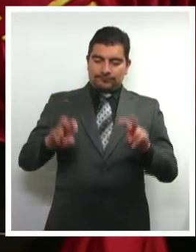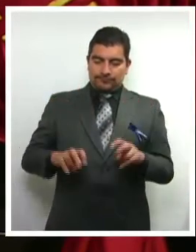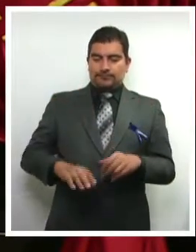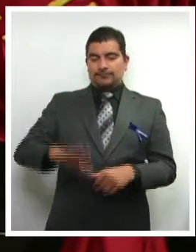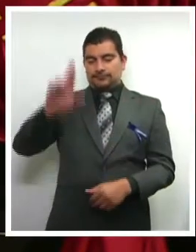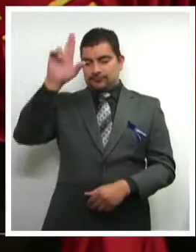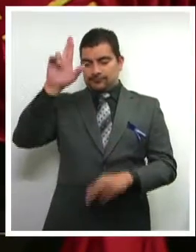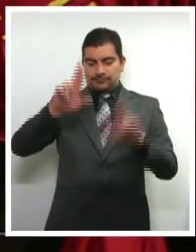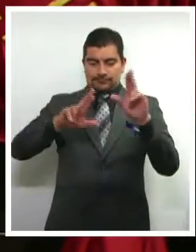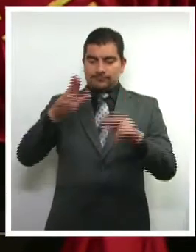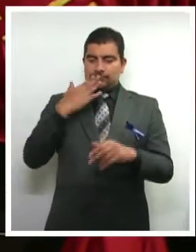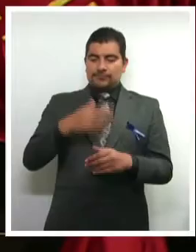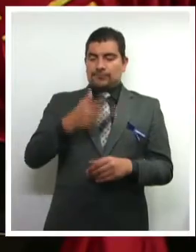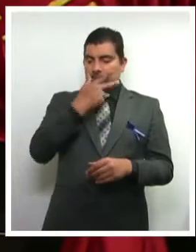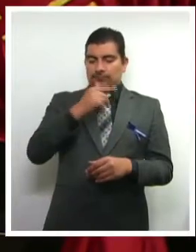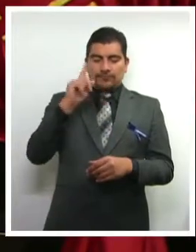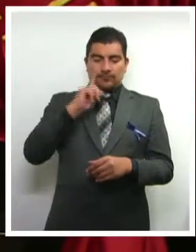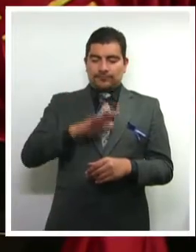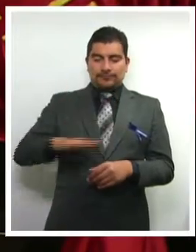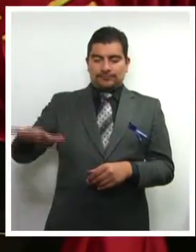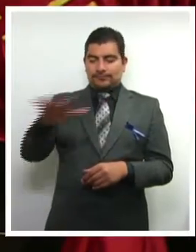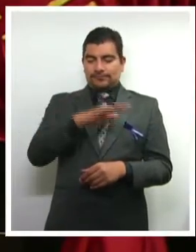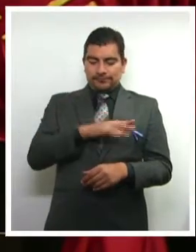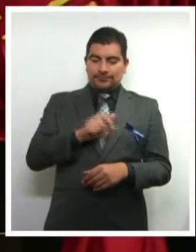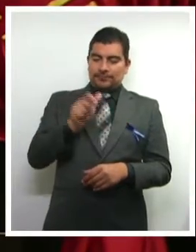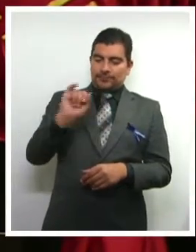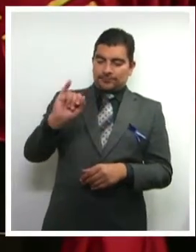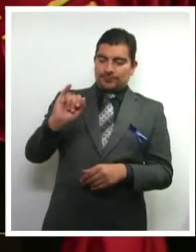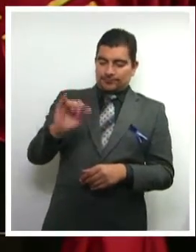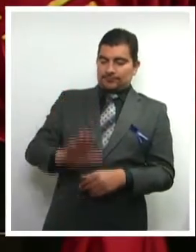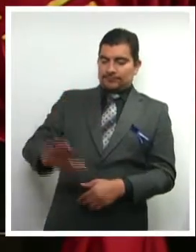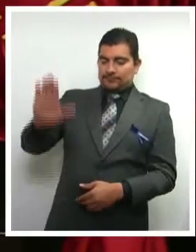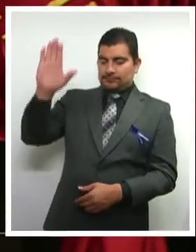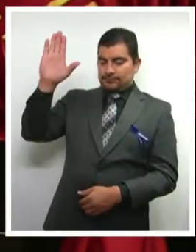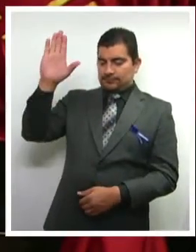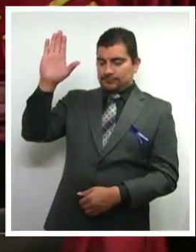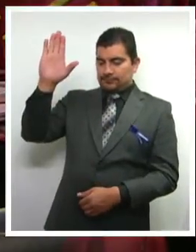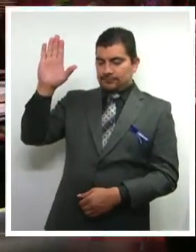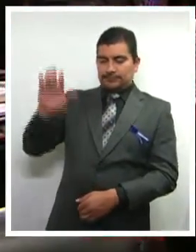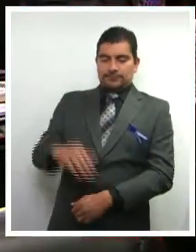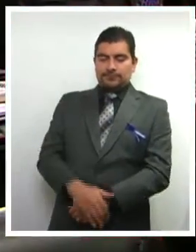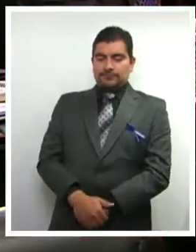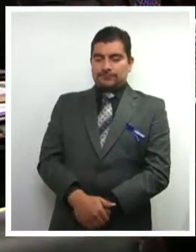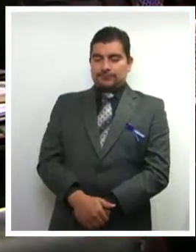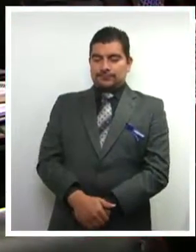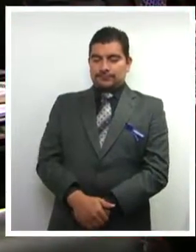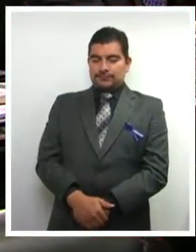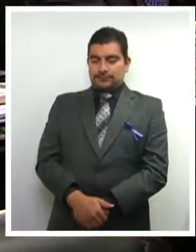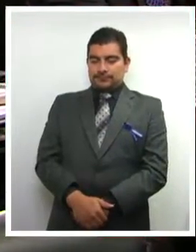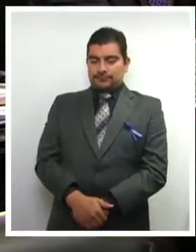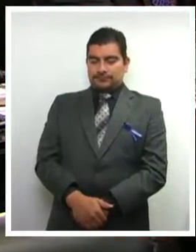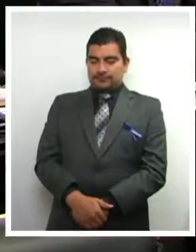las constituyentes que estén por la afirmativa, sírvanse manifestarlo.